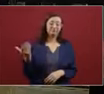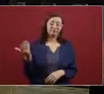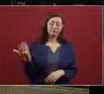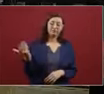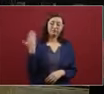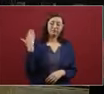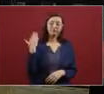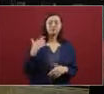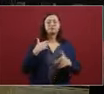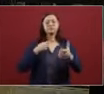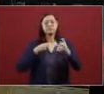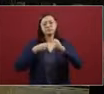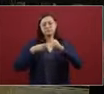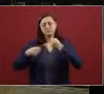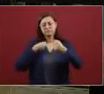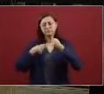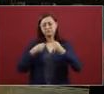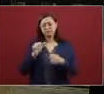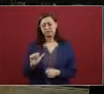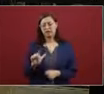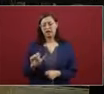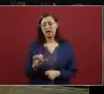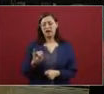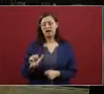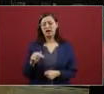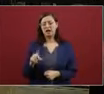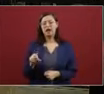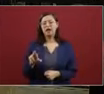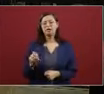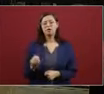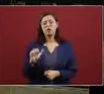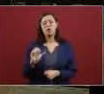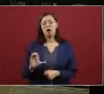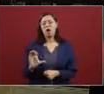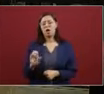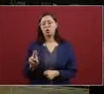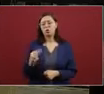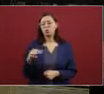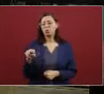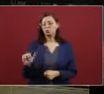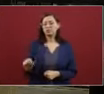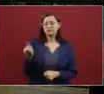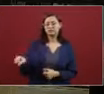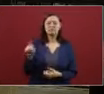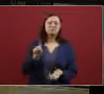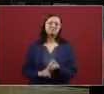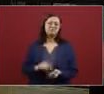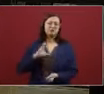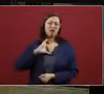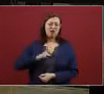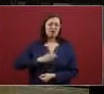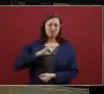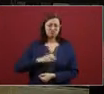el periodista Alejandro Acuña de cáncer, tenía apenas 38